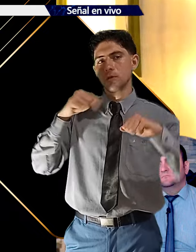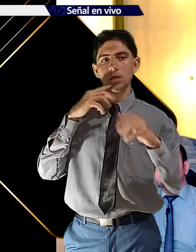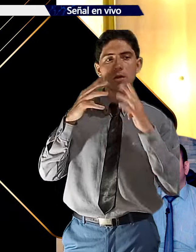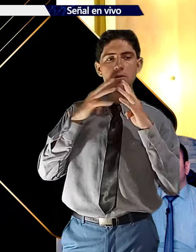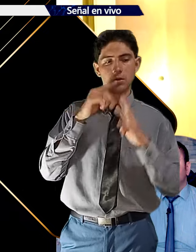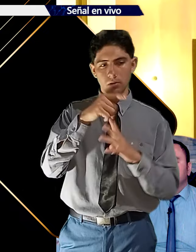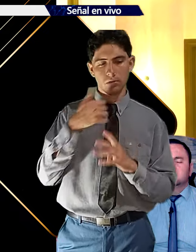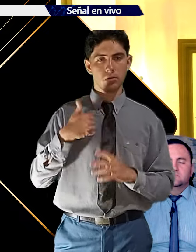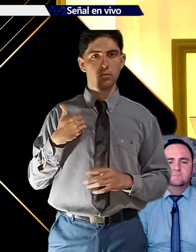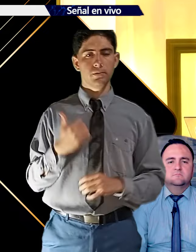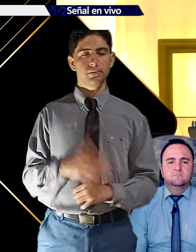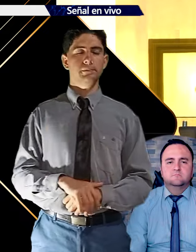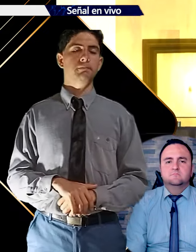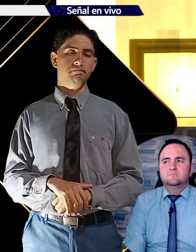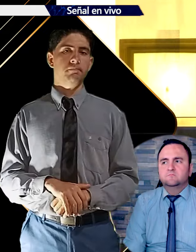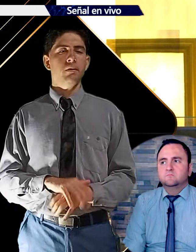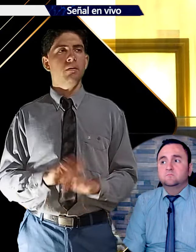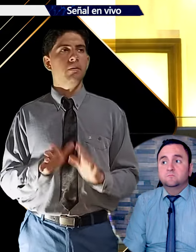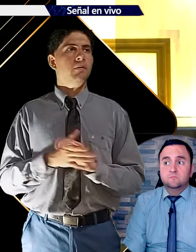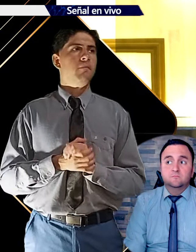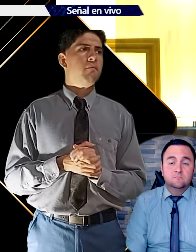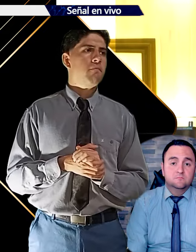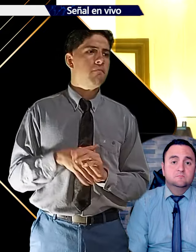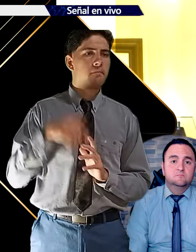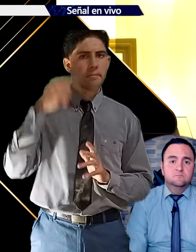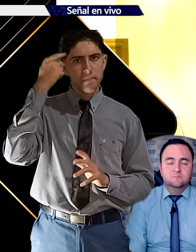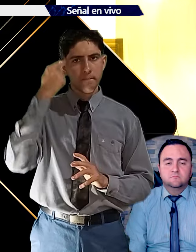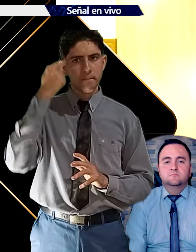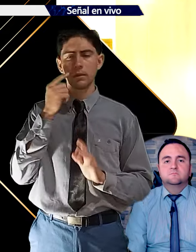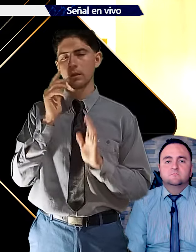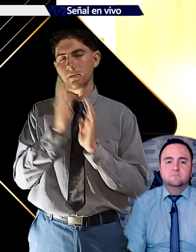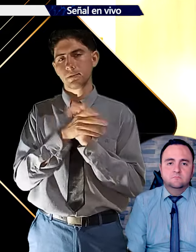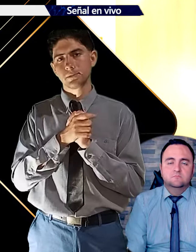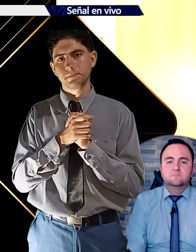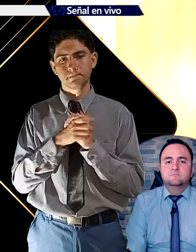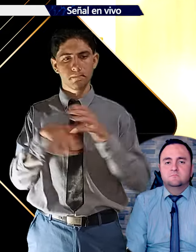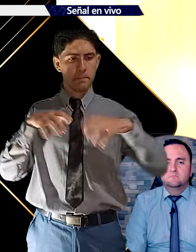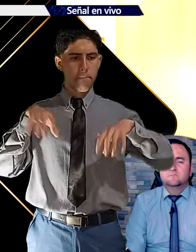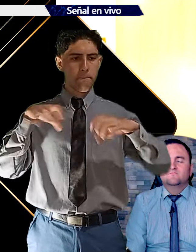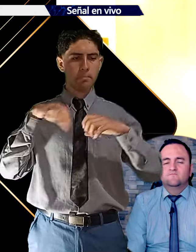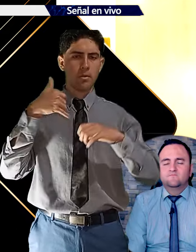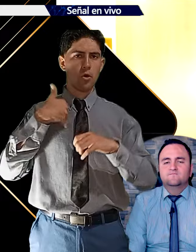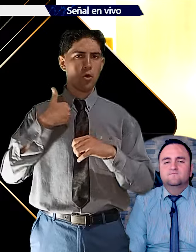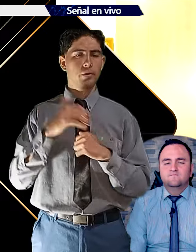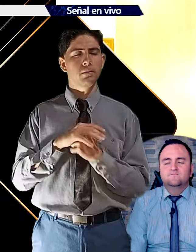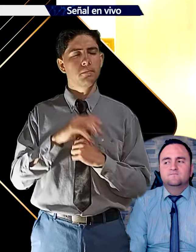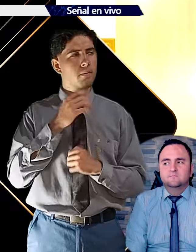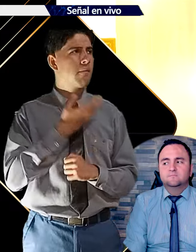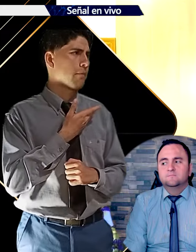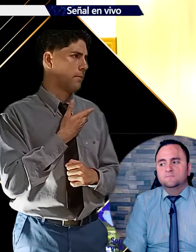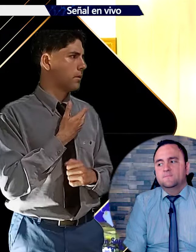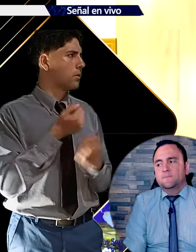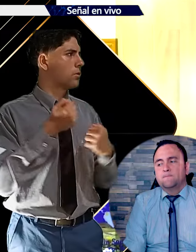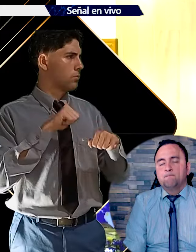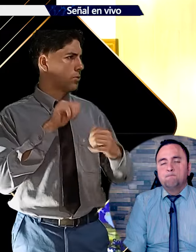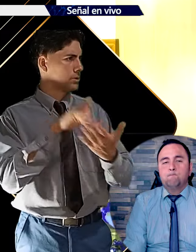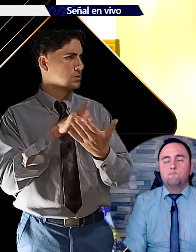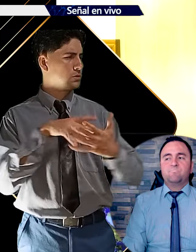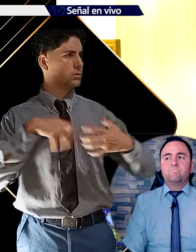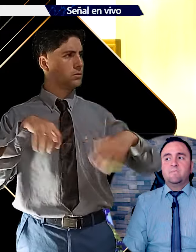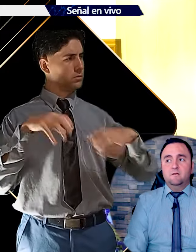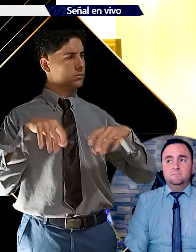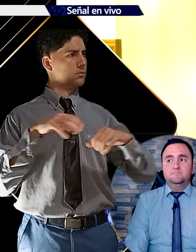manejar las cosas. Y bueno, en fin, para no largar mucho. Imagínense, hermanos, un día había un evento de jóvenes, había una integración.